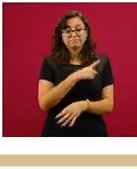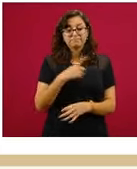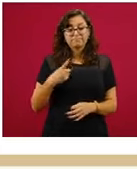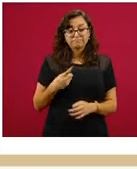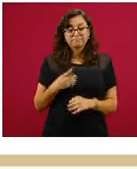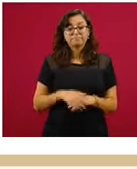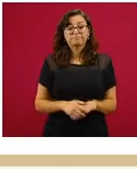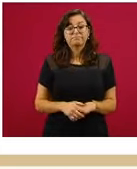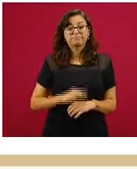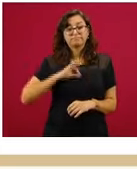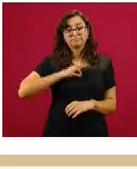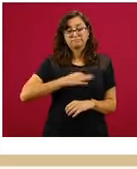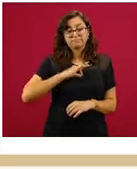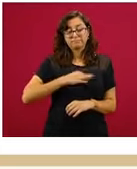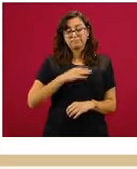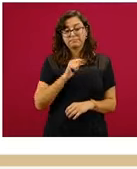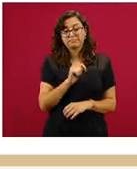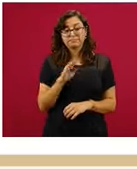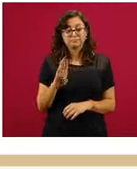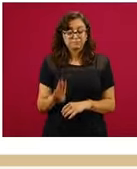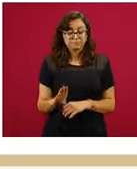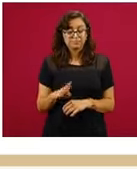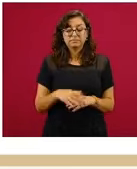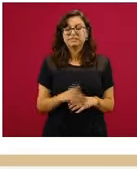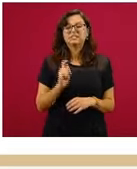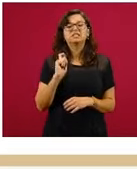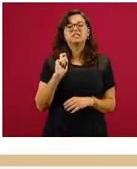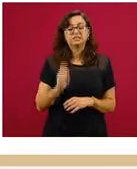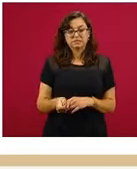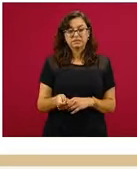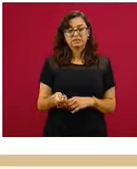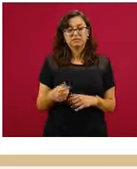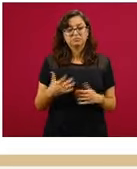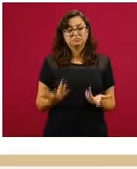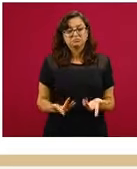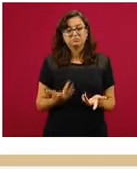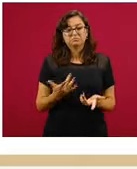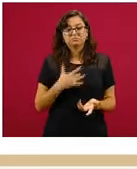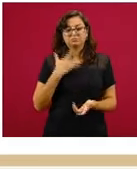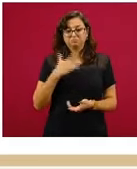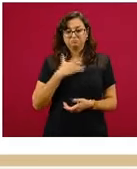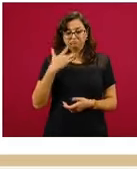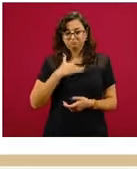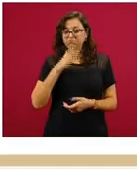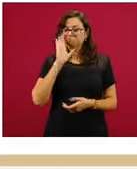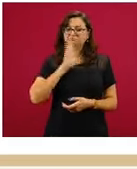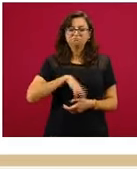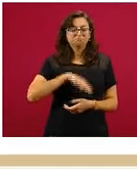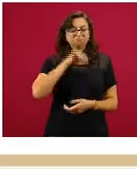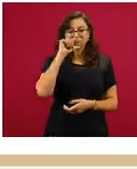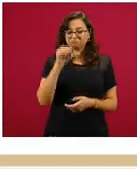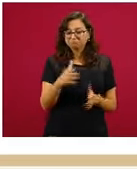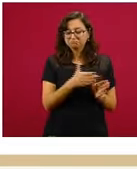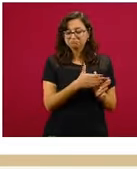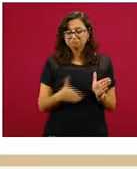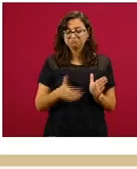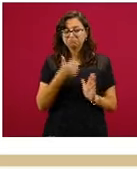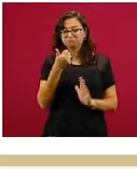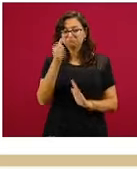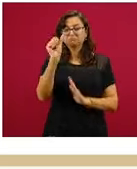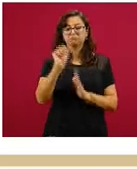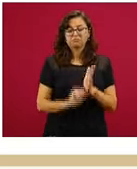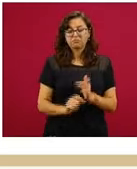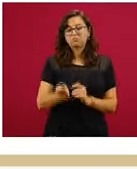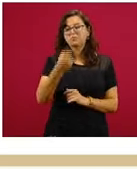por tuberculosis latente? Ya les decía, básicamente es la infección asintomática. Nosotros lo vamos a manejar durante 6 meses, también con